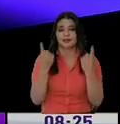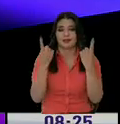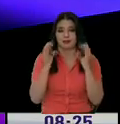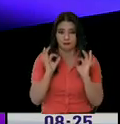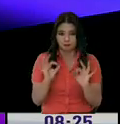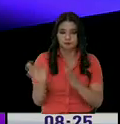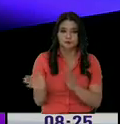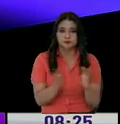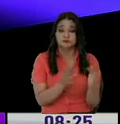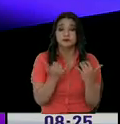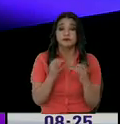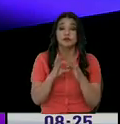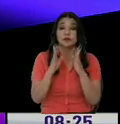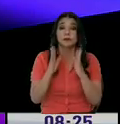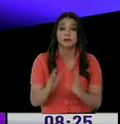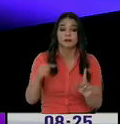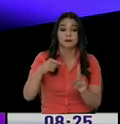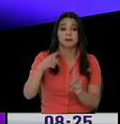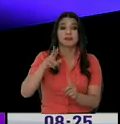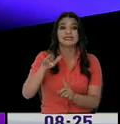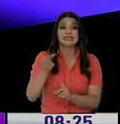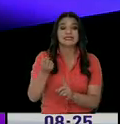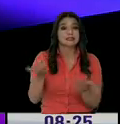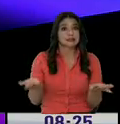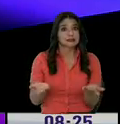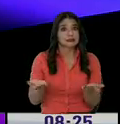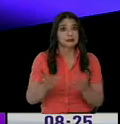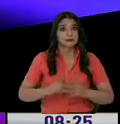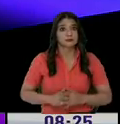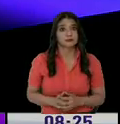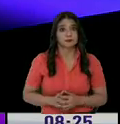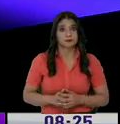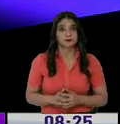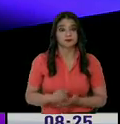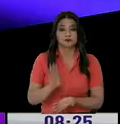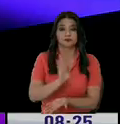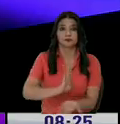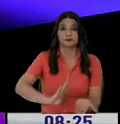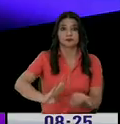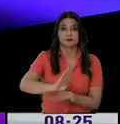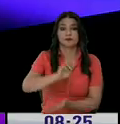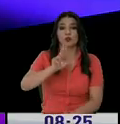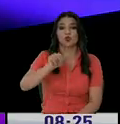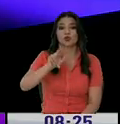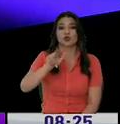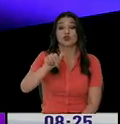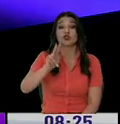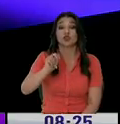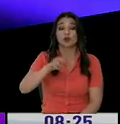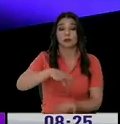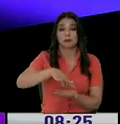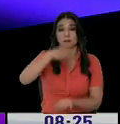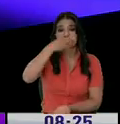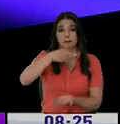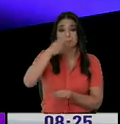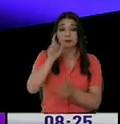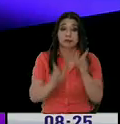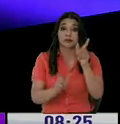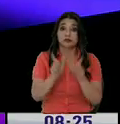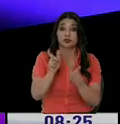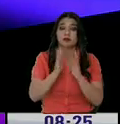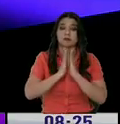vamos con prisa y la cadena es decir trazado hacia el barrio unión en el sector de la magdalena los moradores